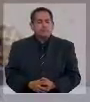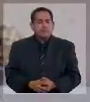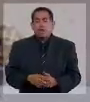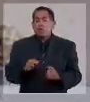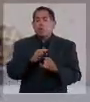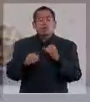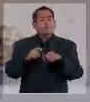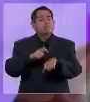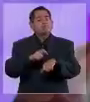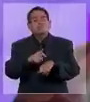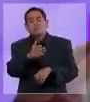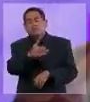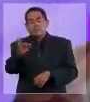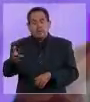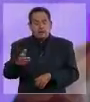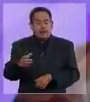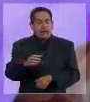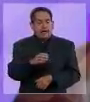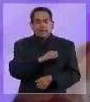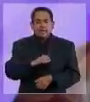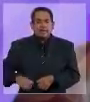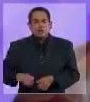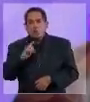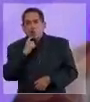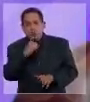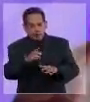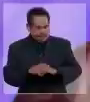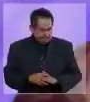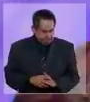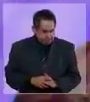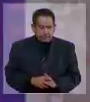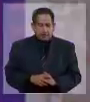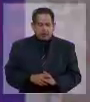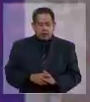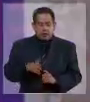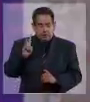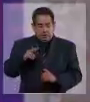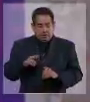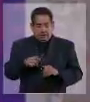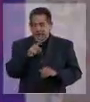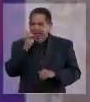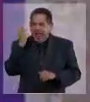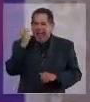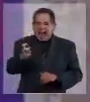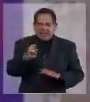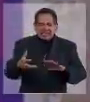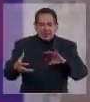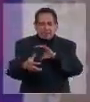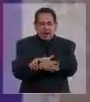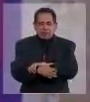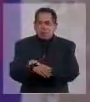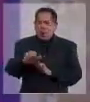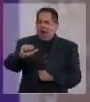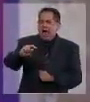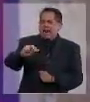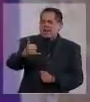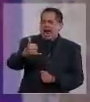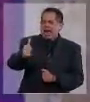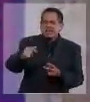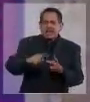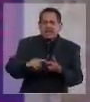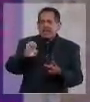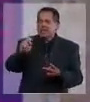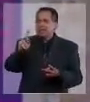a el candidato López Obrador. Sí, mira, es el verdadero pacto. Anaya